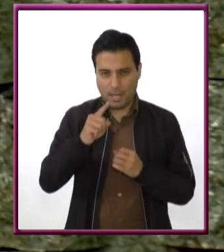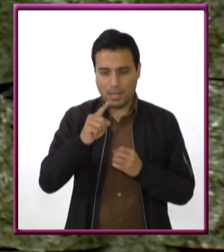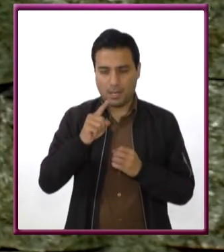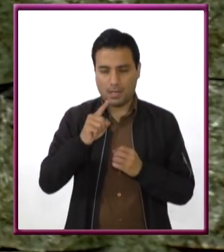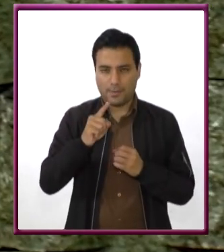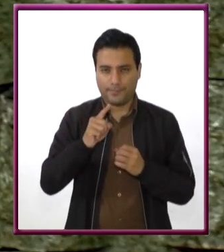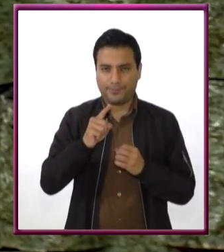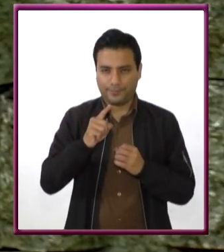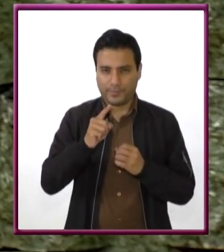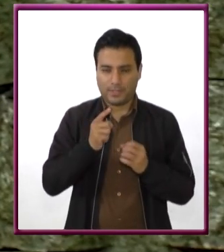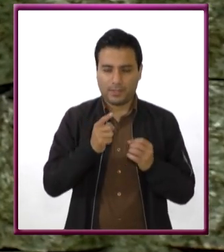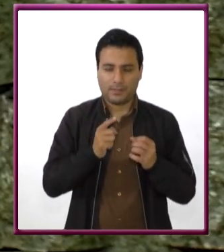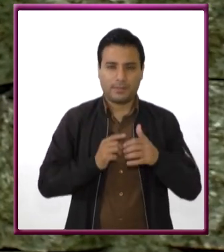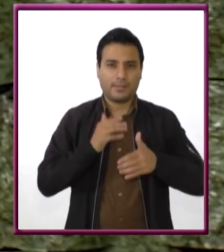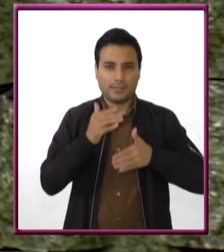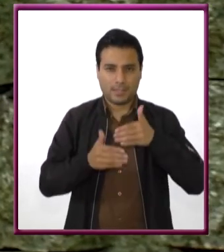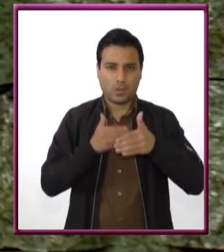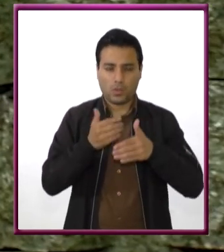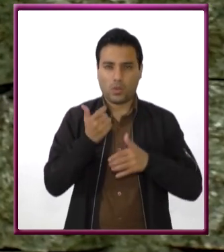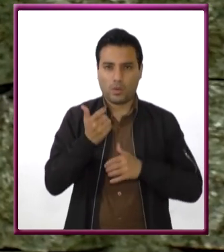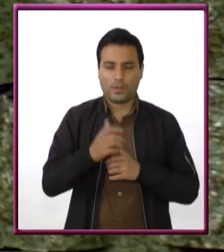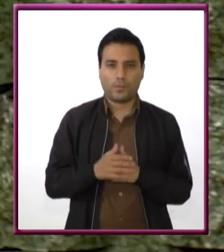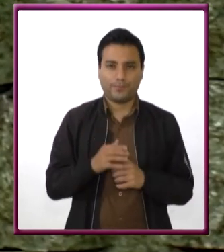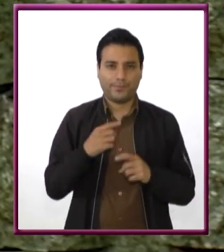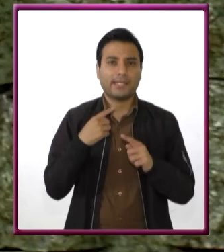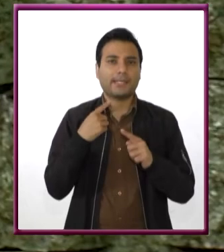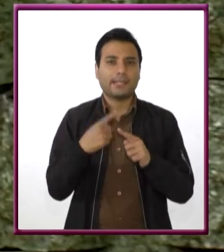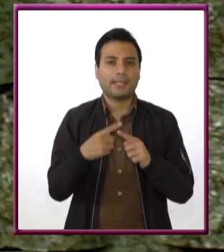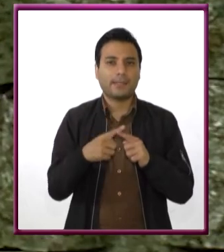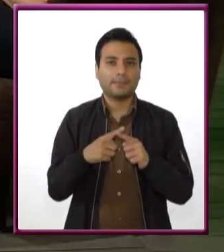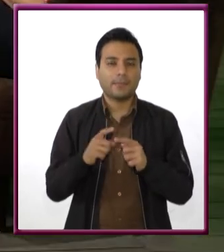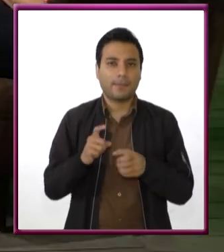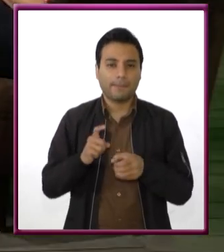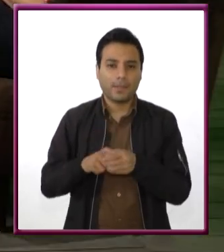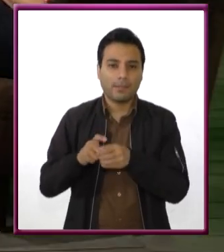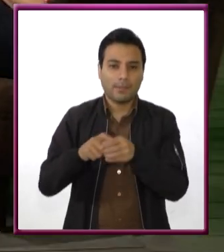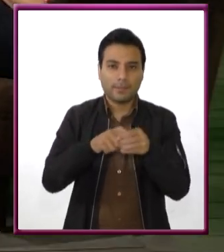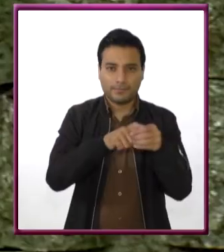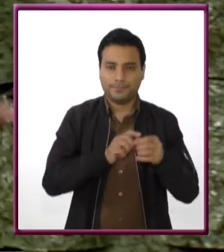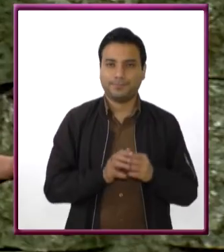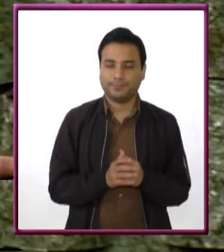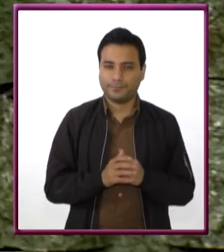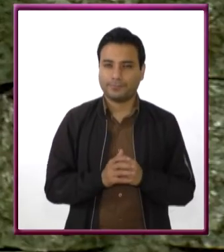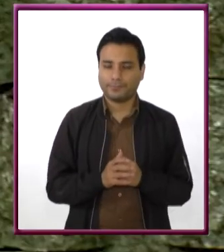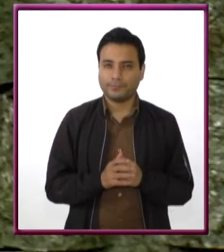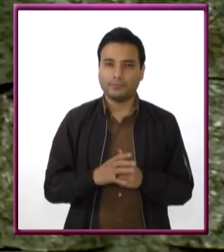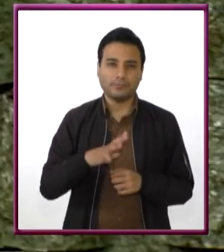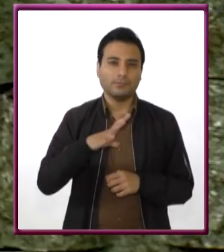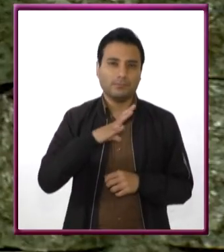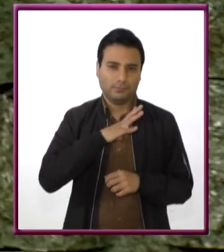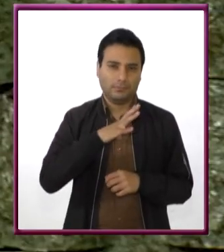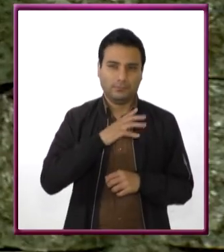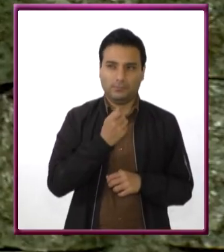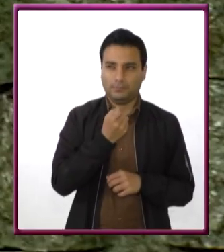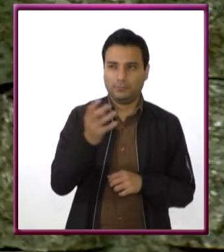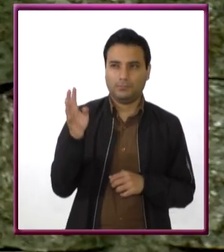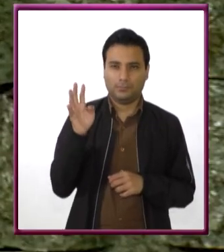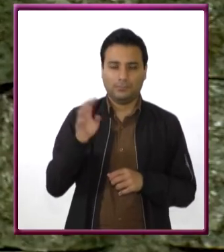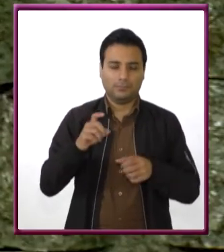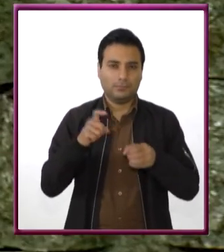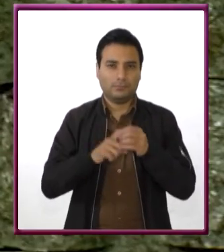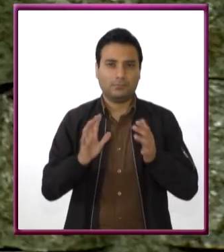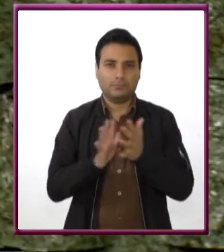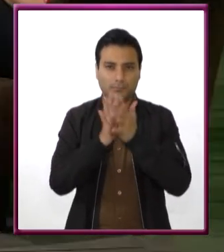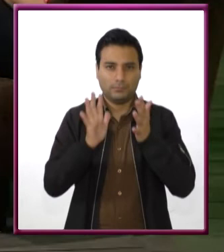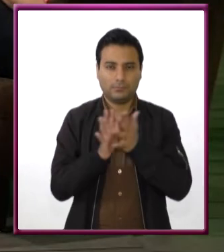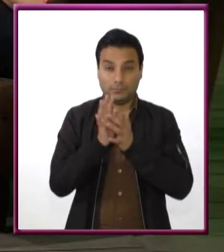Económico, de la cual forman parte pues, sus principales socios comerciales que producen esas sustancias químicas, porque México no es productor de